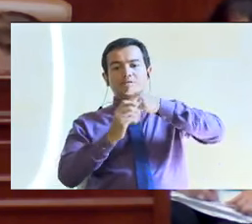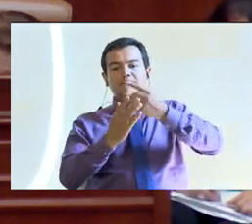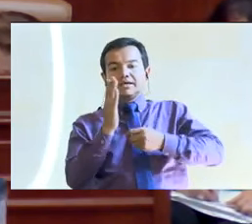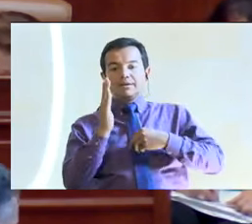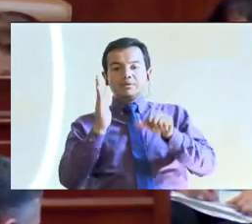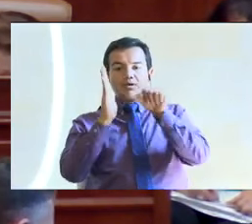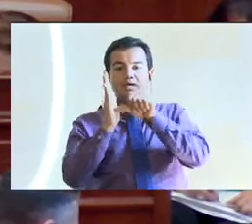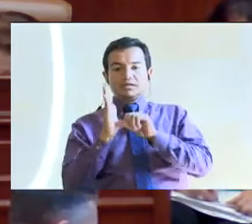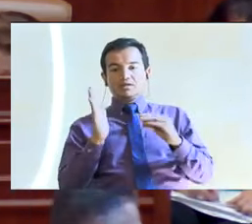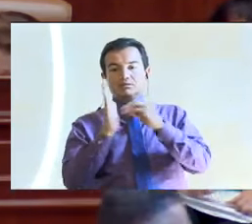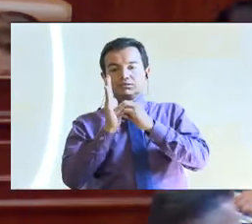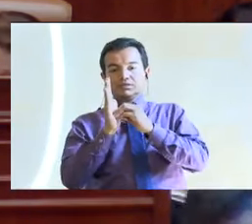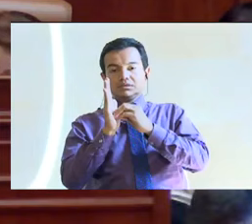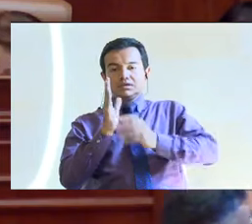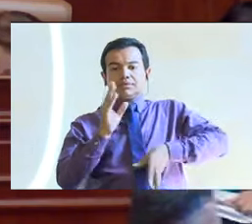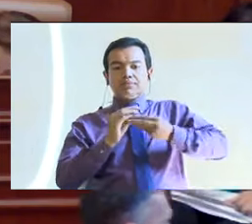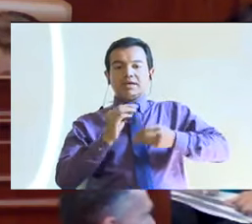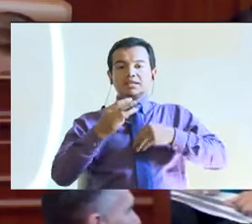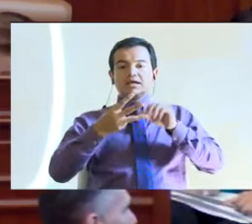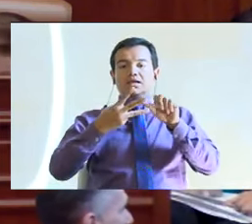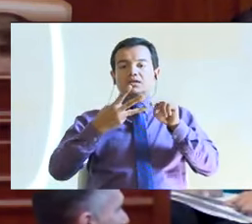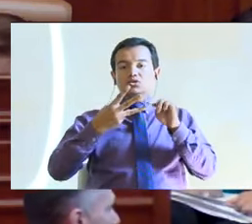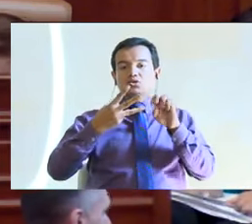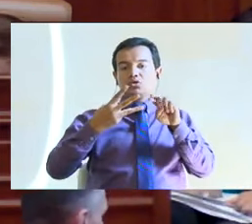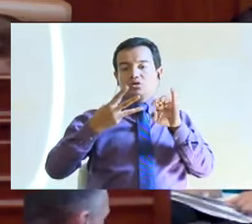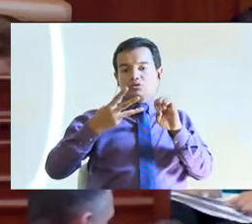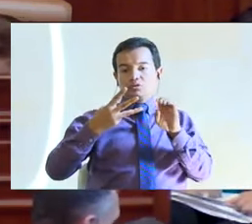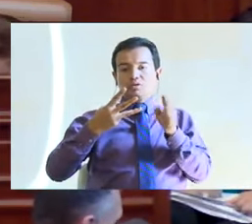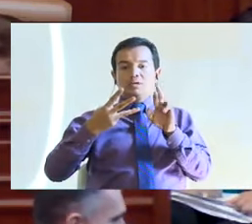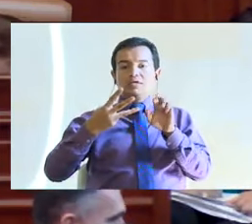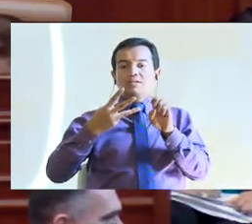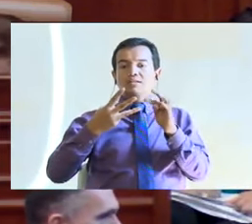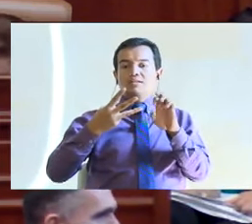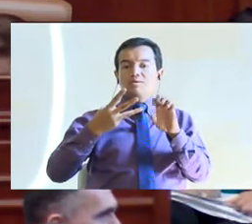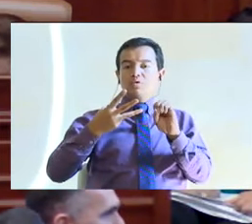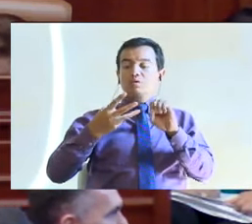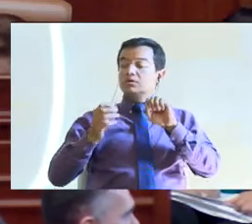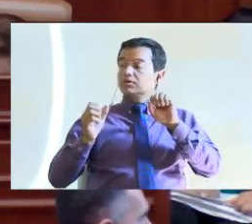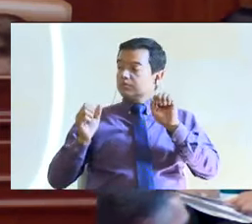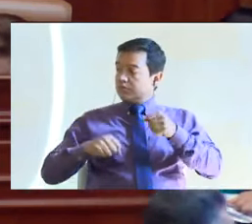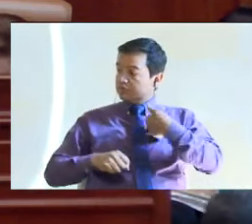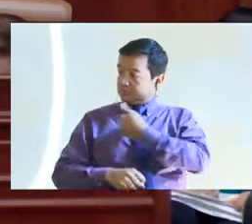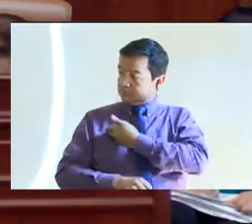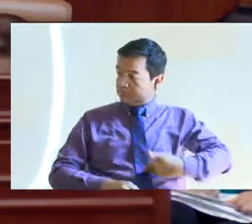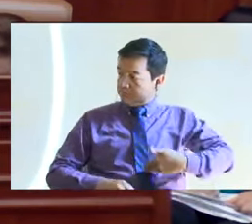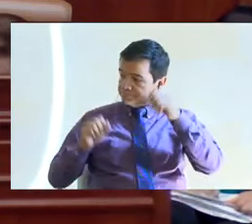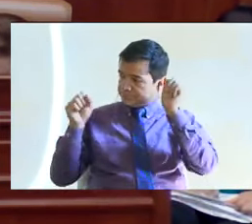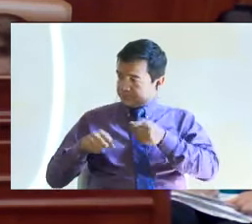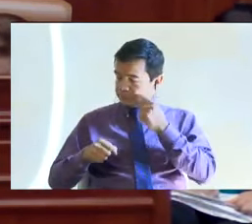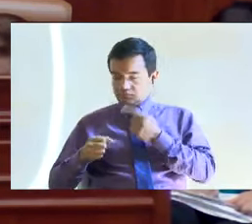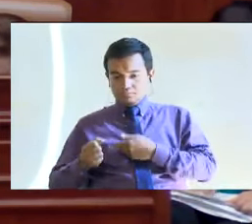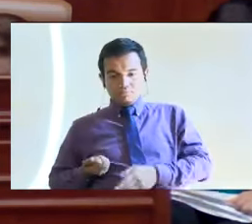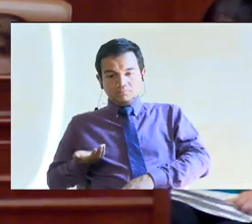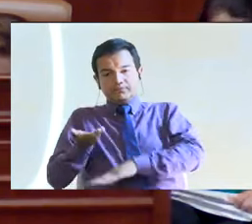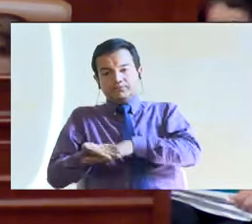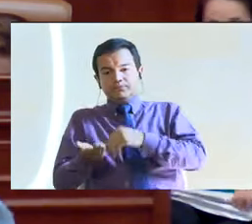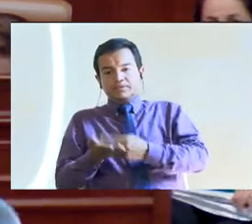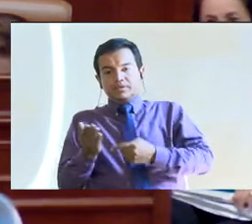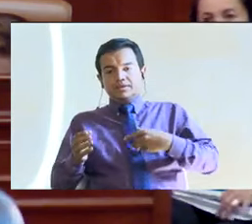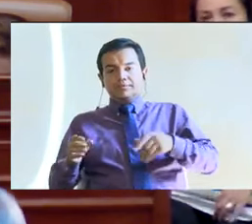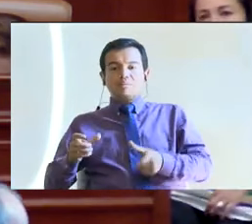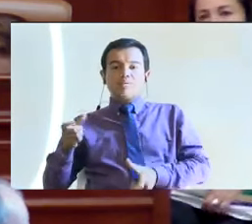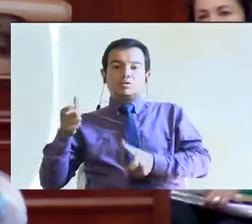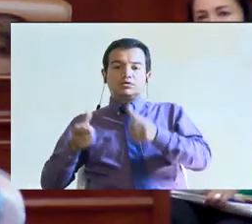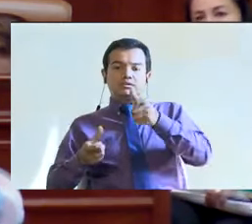artículos y Antonio Restrepo por lo tanto señora presidenta puede meter a consideración de la plenaria el articulado en bloque como